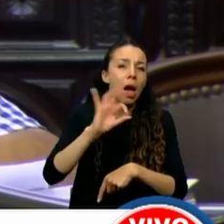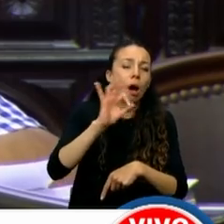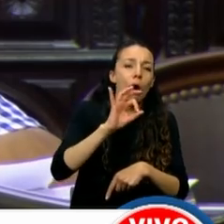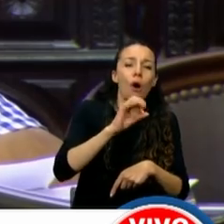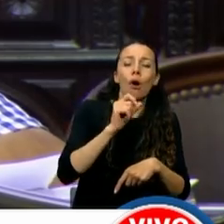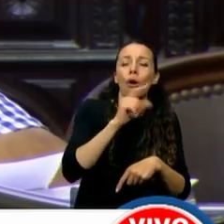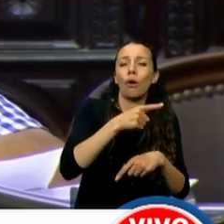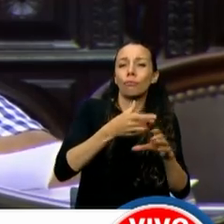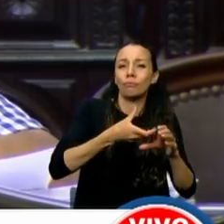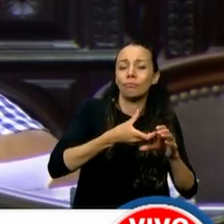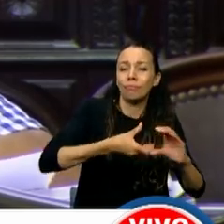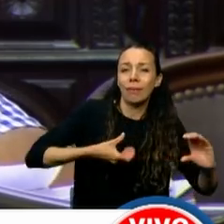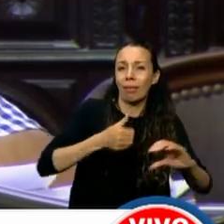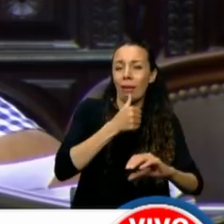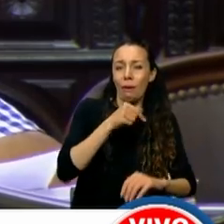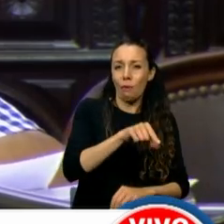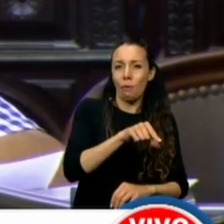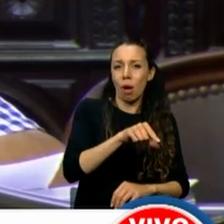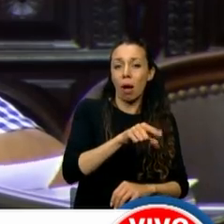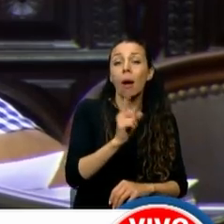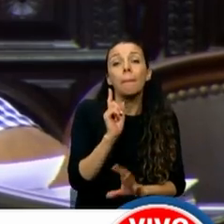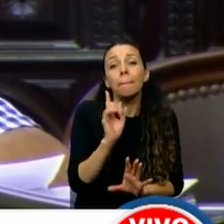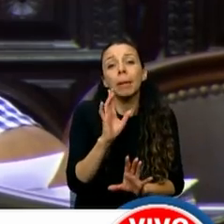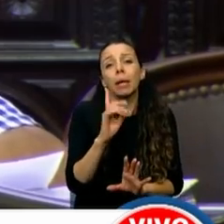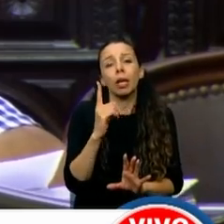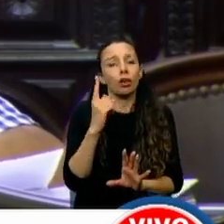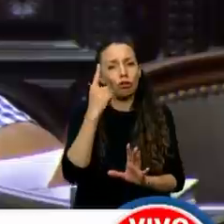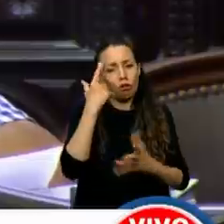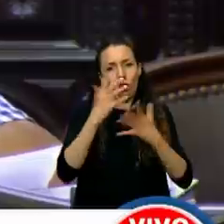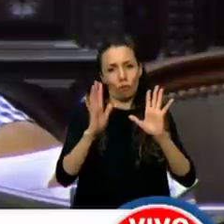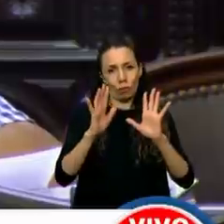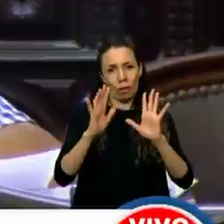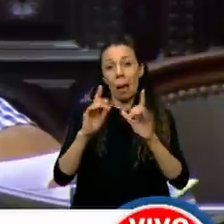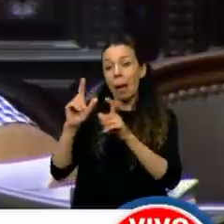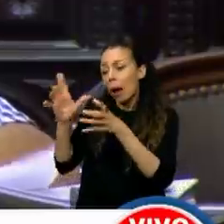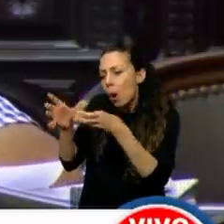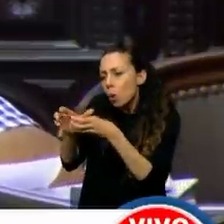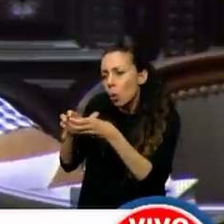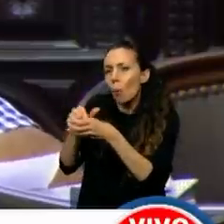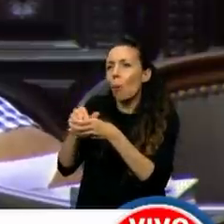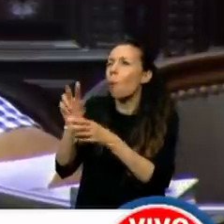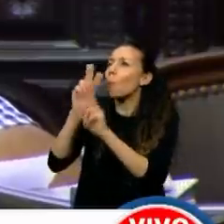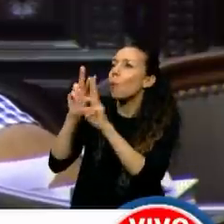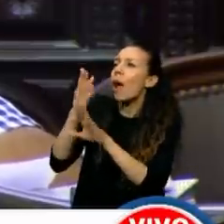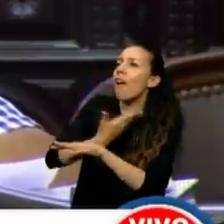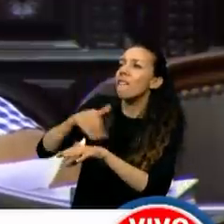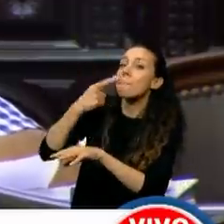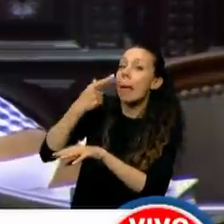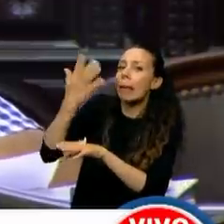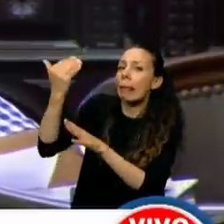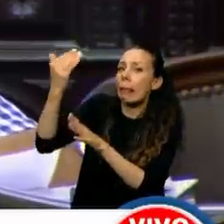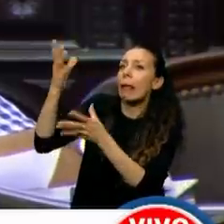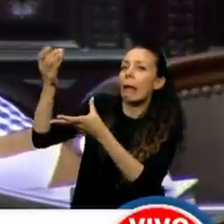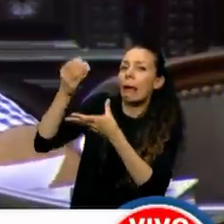no vamos a ser funcionales a los que trajeron al fondo monetario internacional para condicionar políticamente